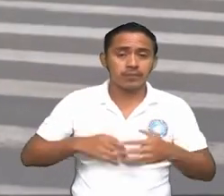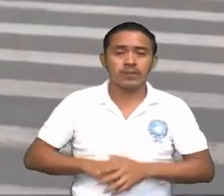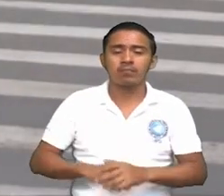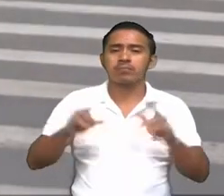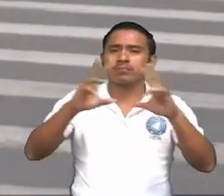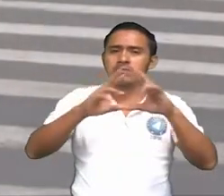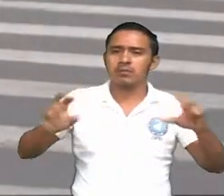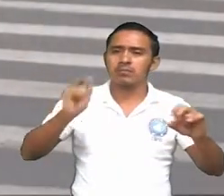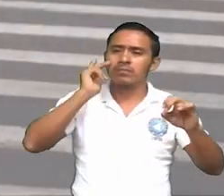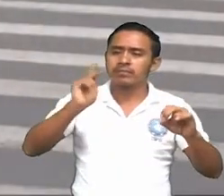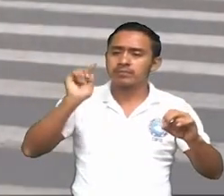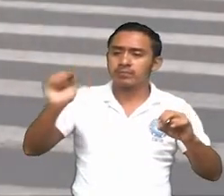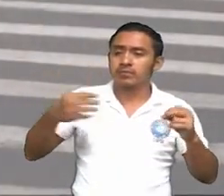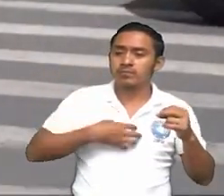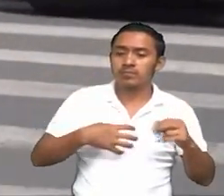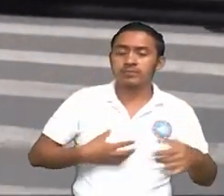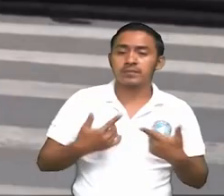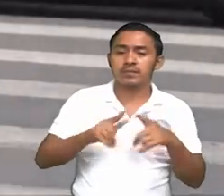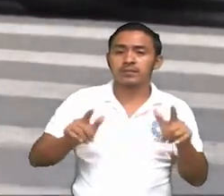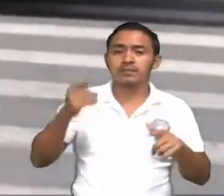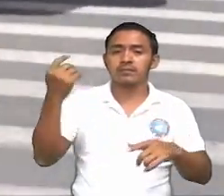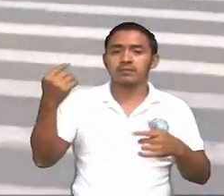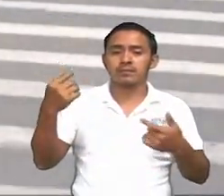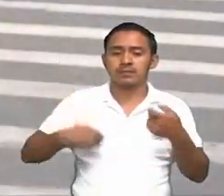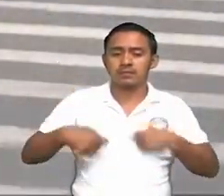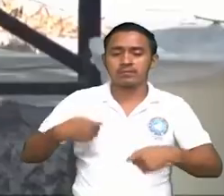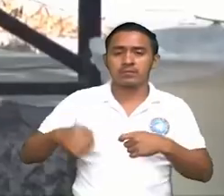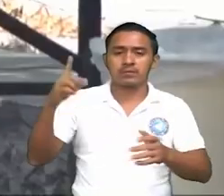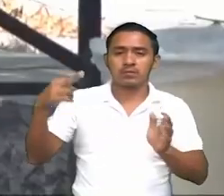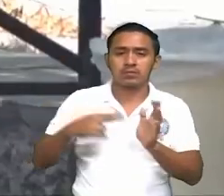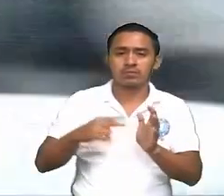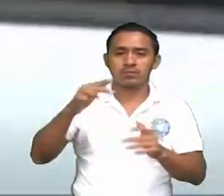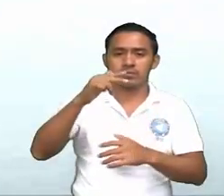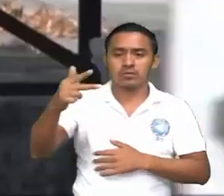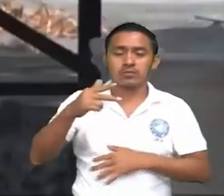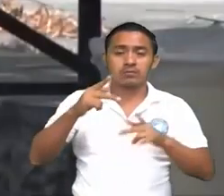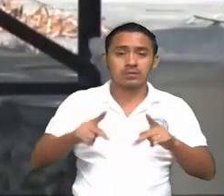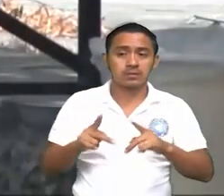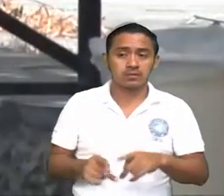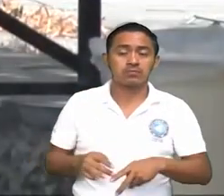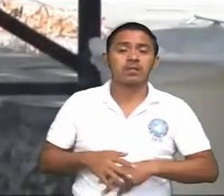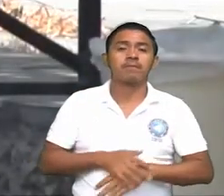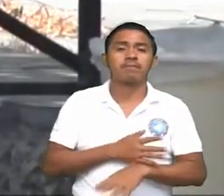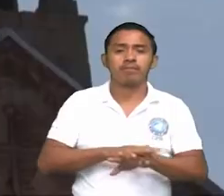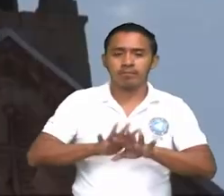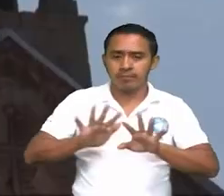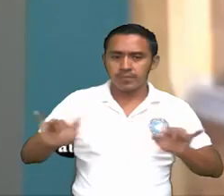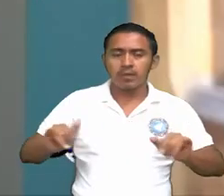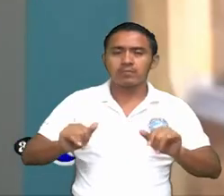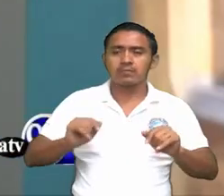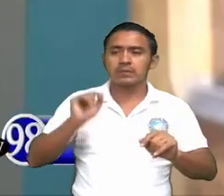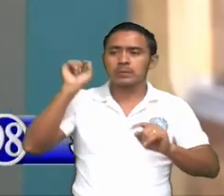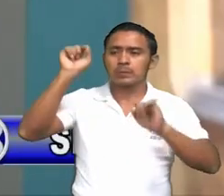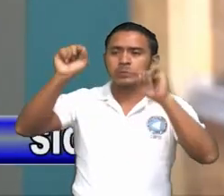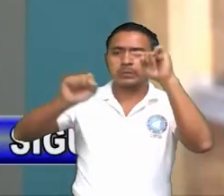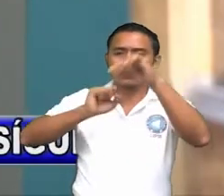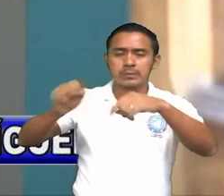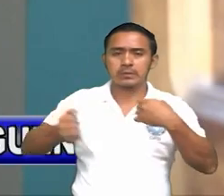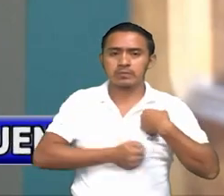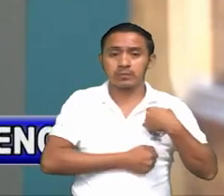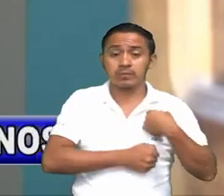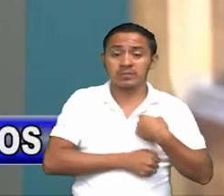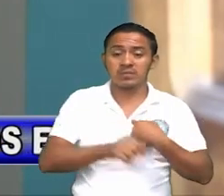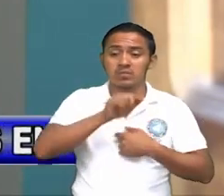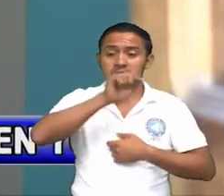Nicaragua reconoce su independencia en septiembre de 2008, luego que la población civil de esta república fuera atacada por soldados